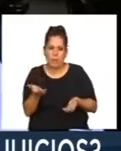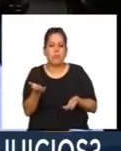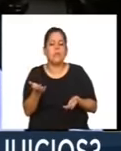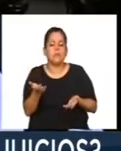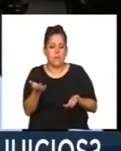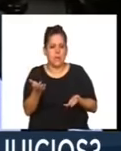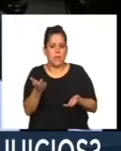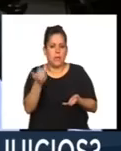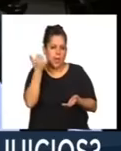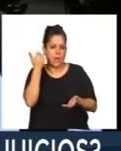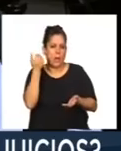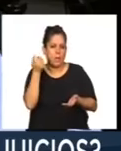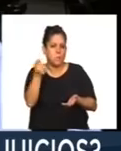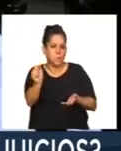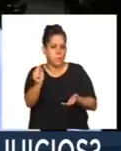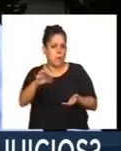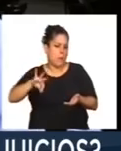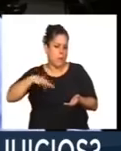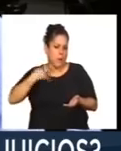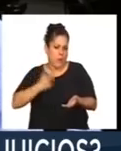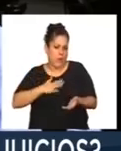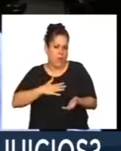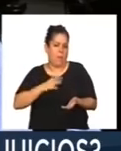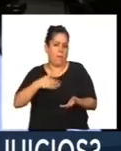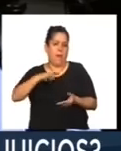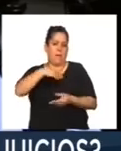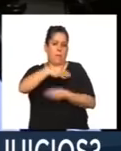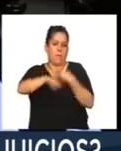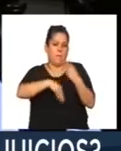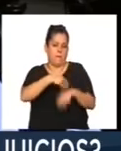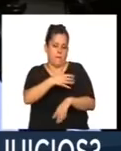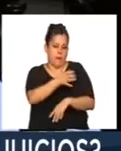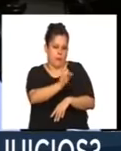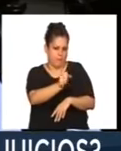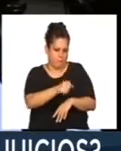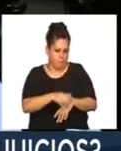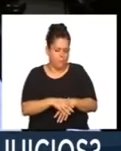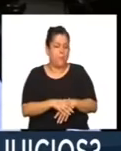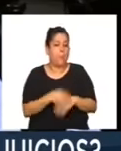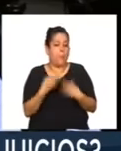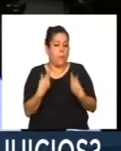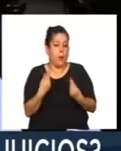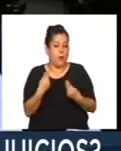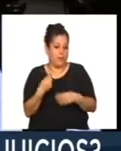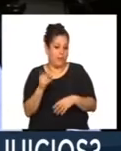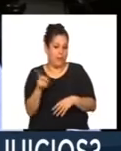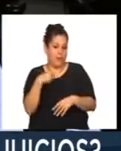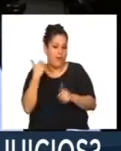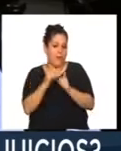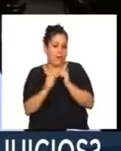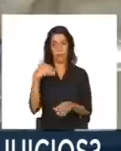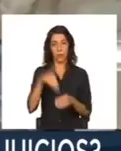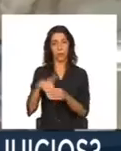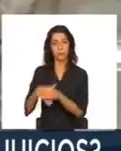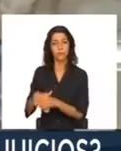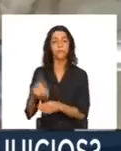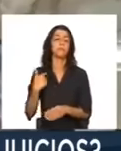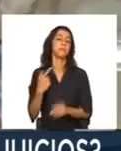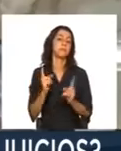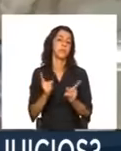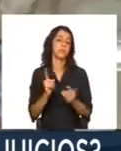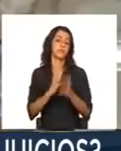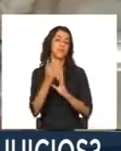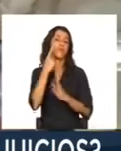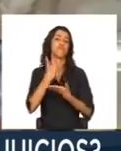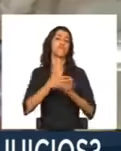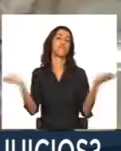está vulnerando el derecho del haber sino que lo que hizo el gobierno fue echar mano al recurso de cambiar una fórmula hay una cuestión donde